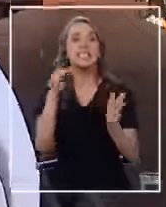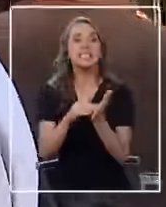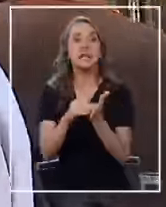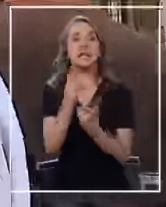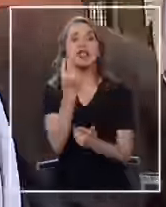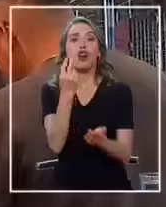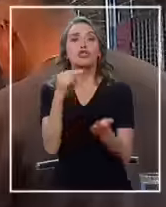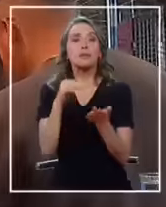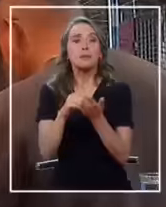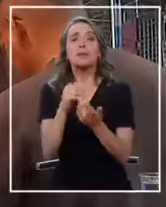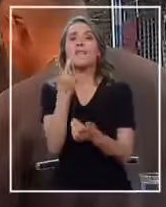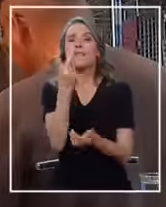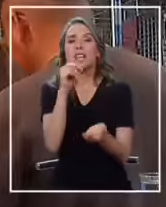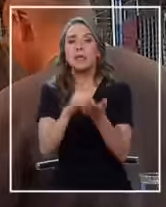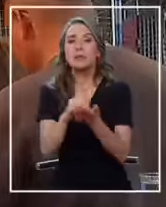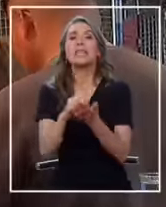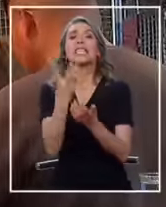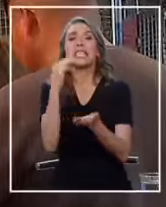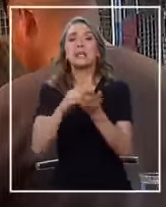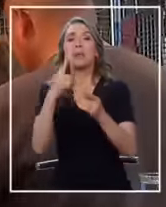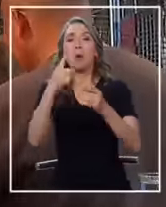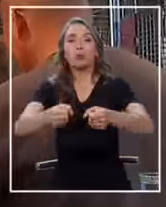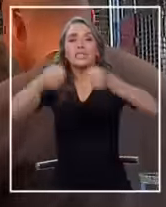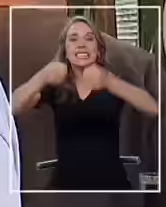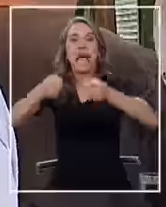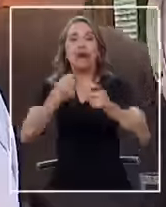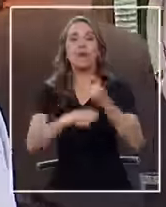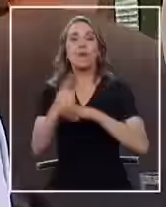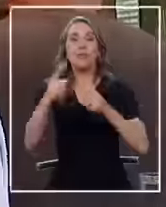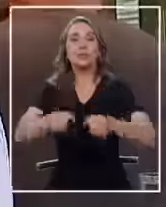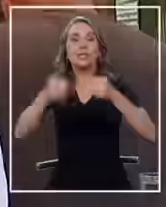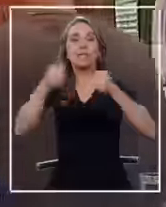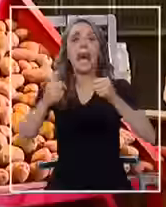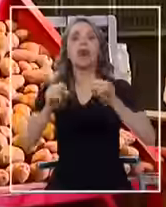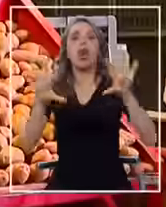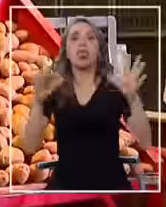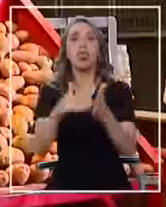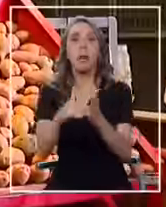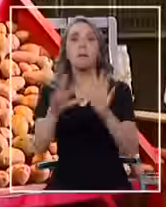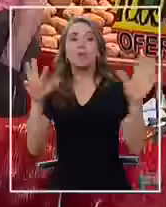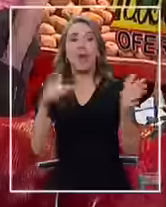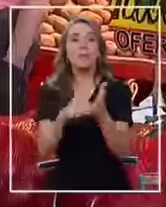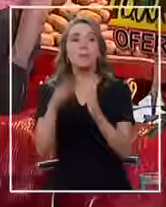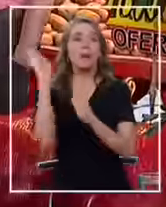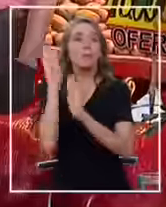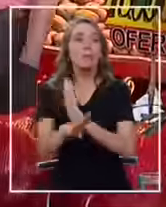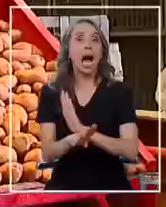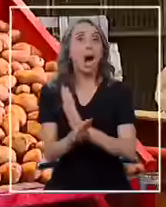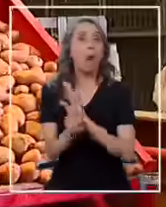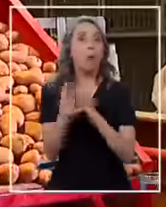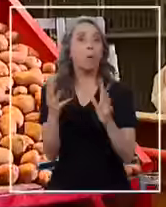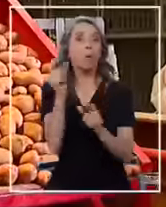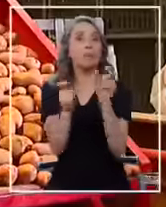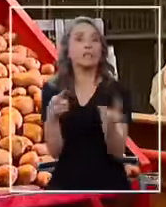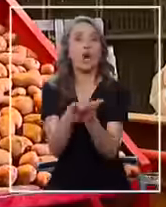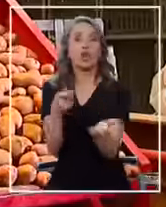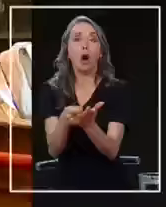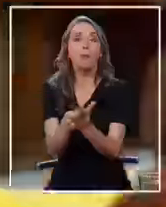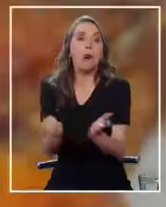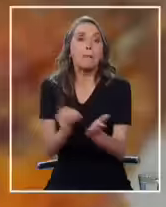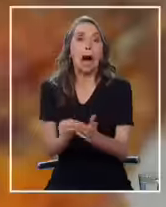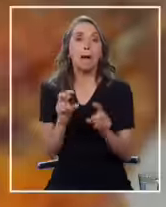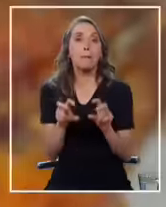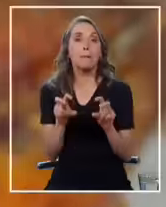20, 30 lucas el saco cuando estaba cara. Ahora en estos momentos estoy dando a 10 lucas. Hasta 9 lucas voy a dejar. Ha bajado hartísimo. La gente, mucha gente está comprando más